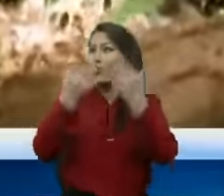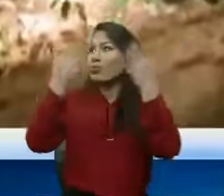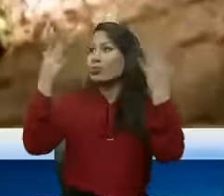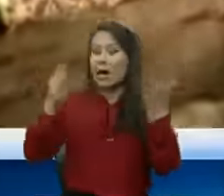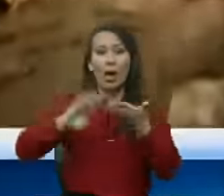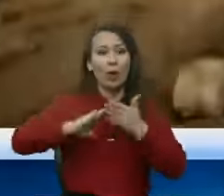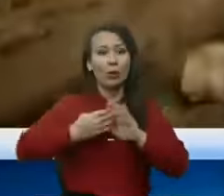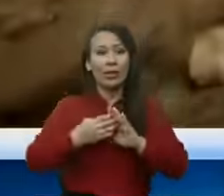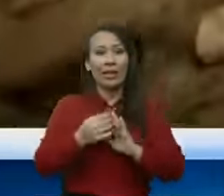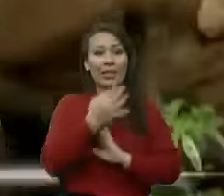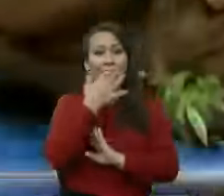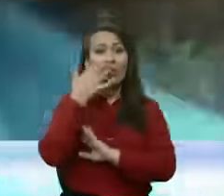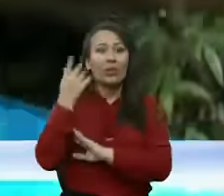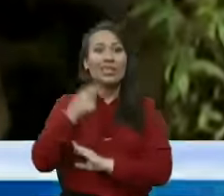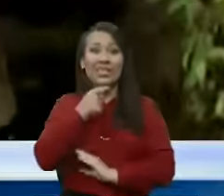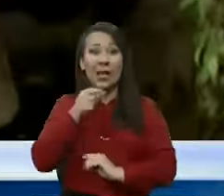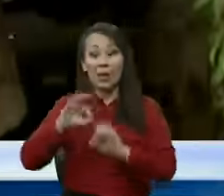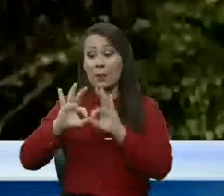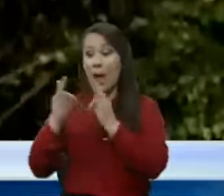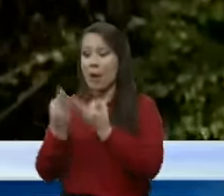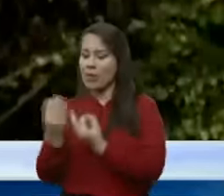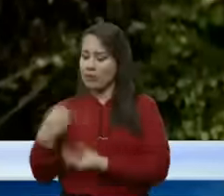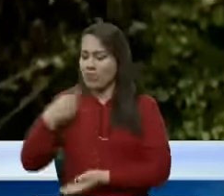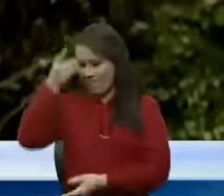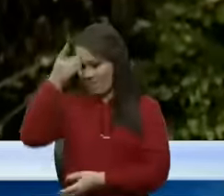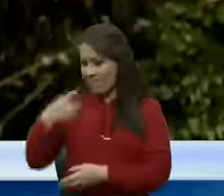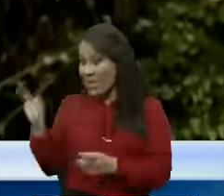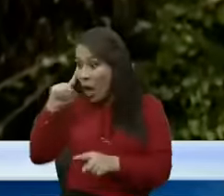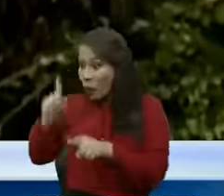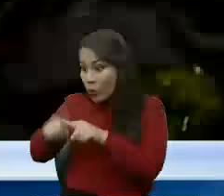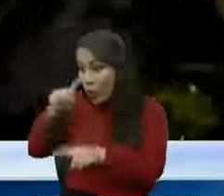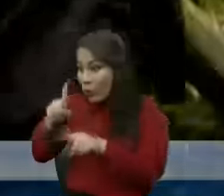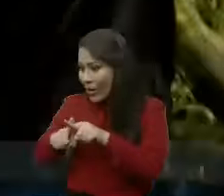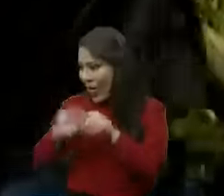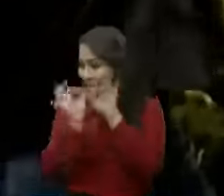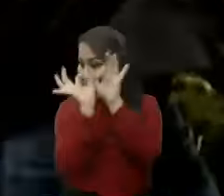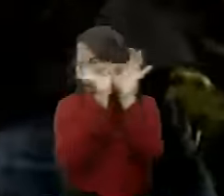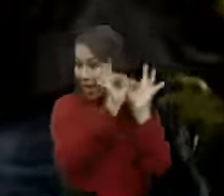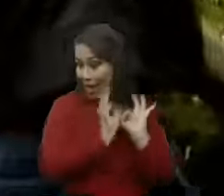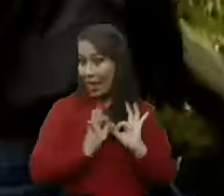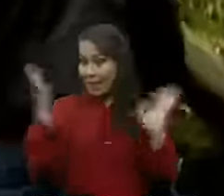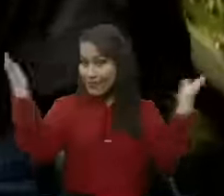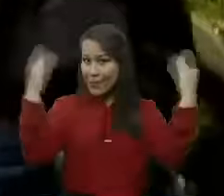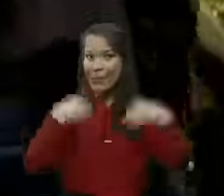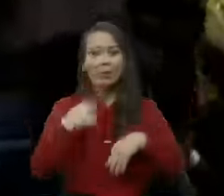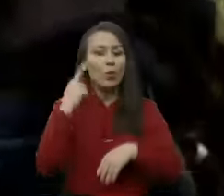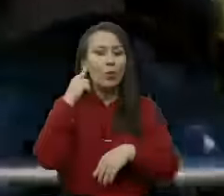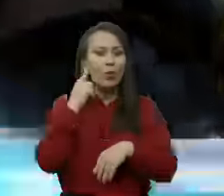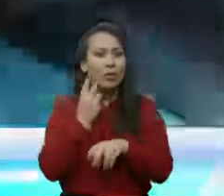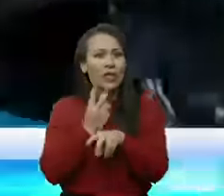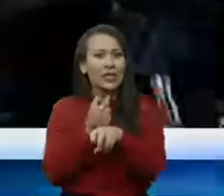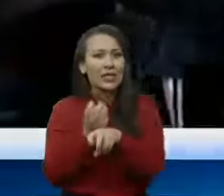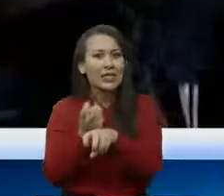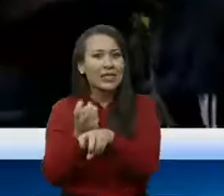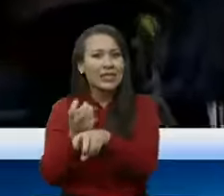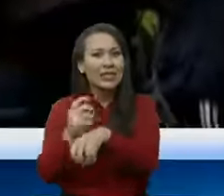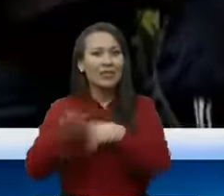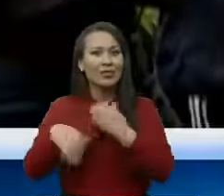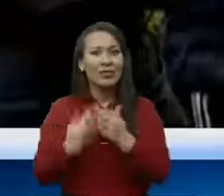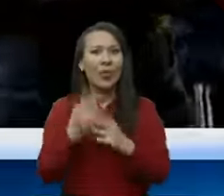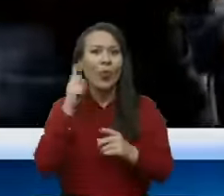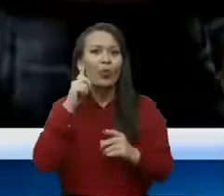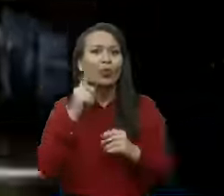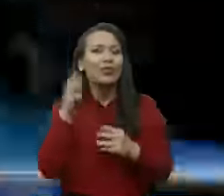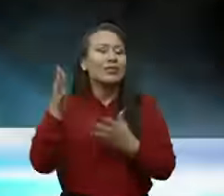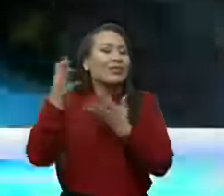paso que se da la naturaleza nos envuelve aún más el sonido de las cascadas aves e insectos a unísono nos entregan